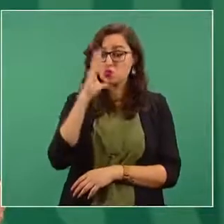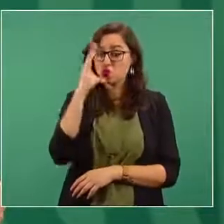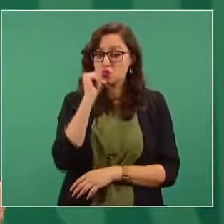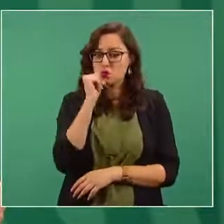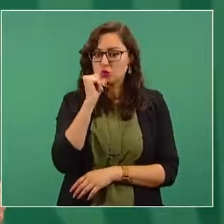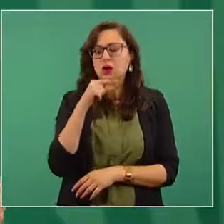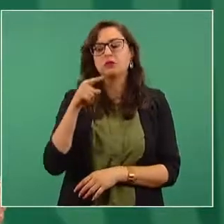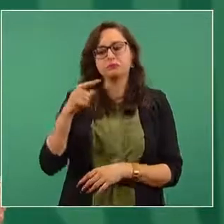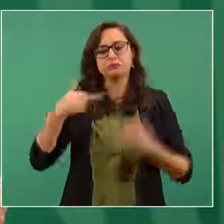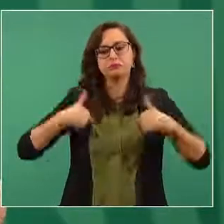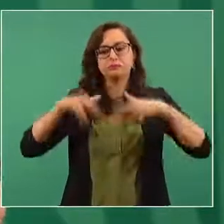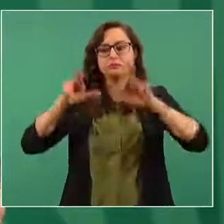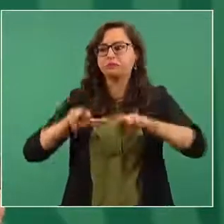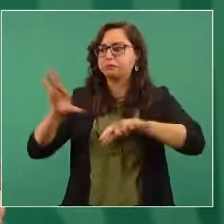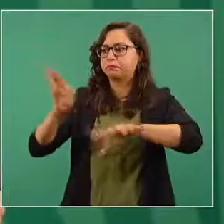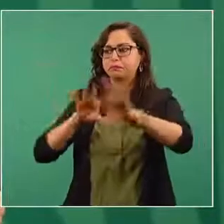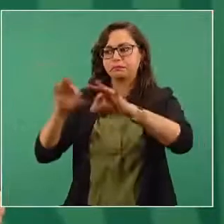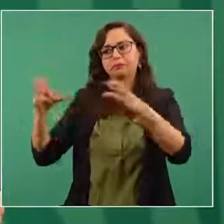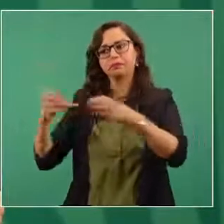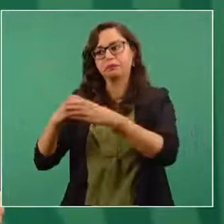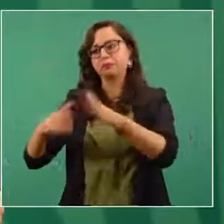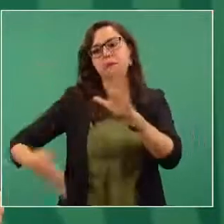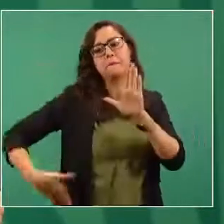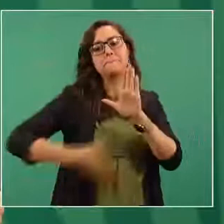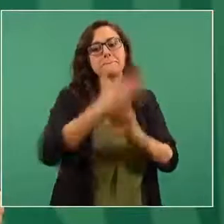Yo lo invité a México